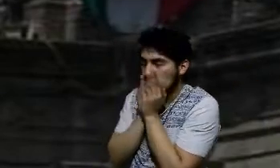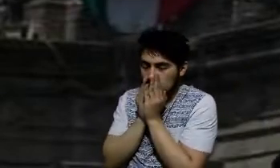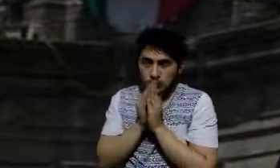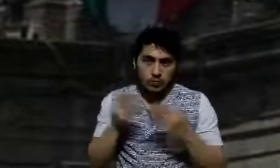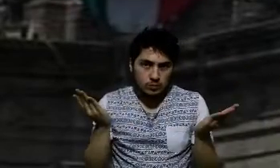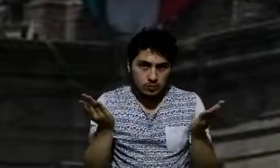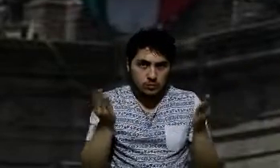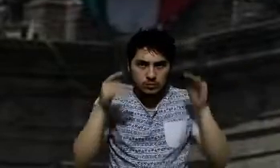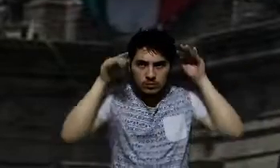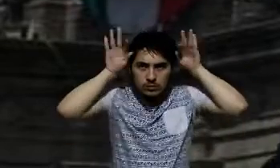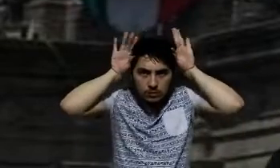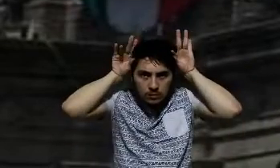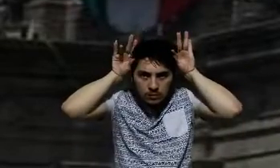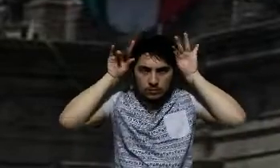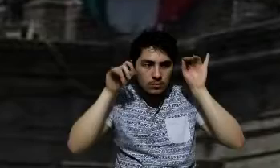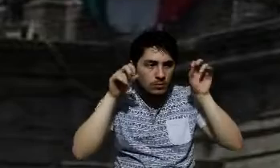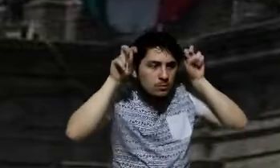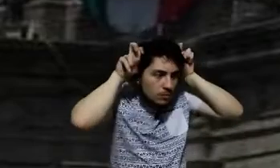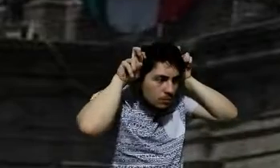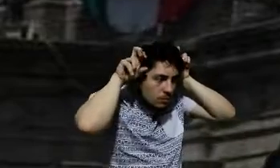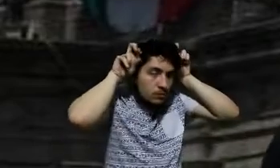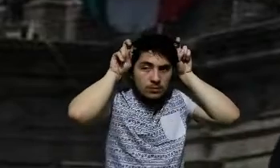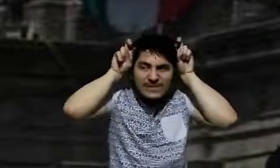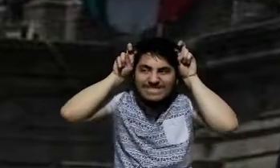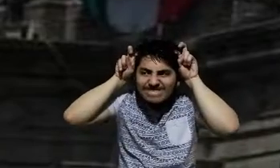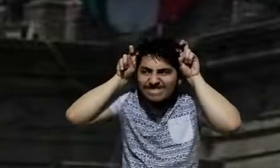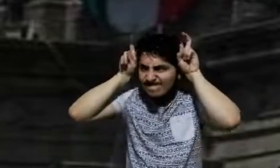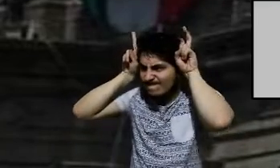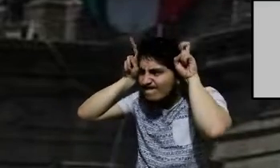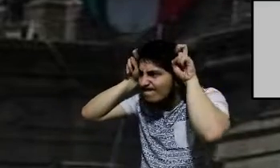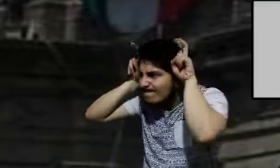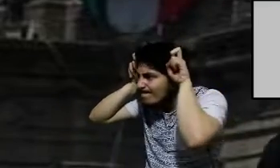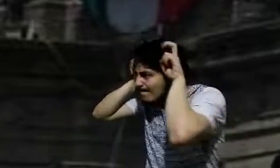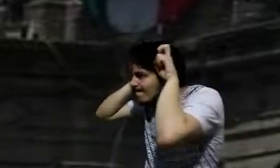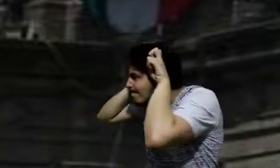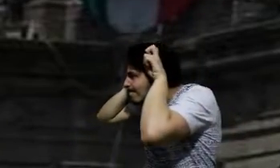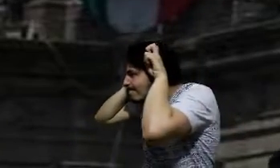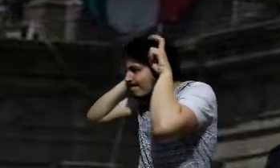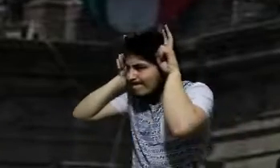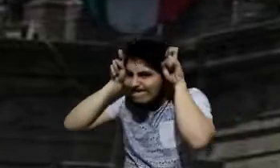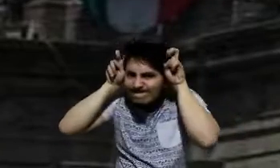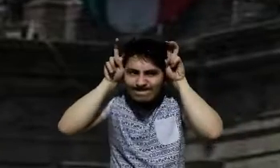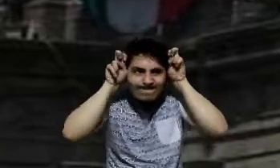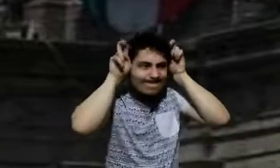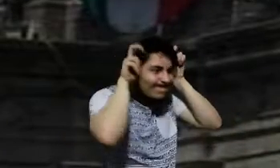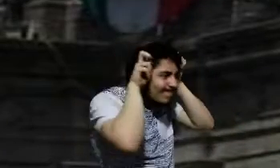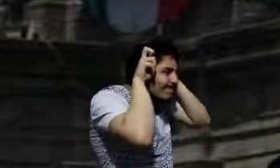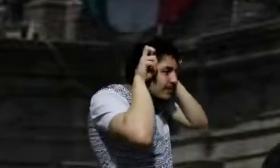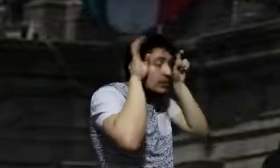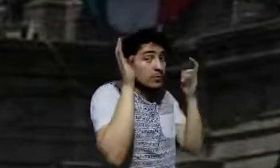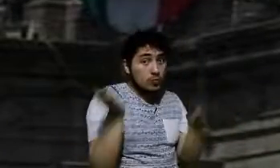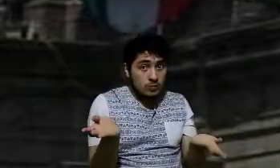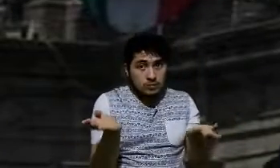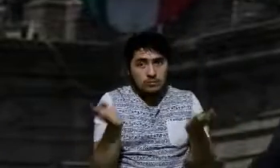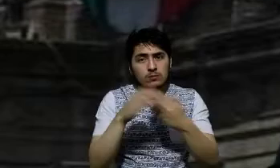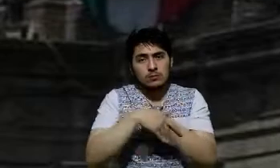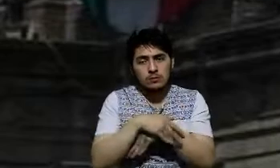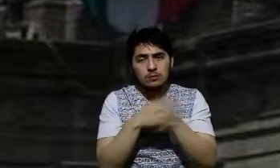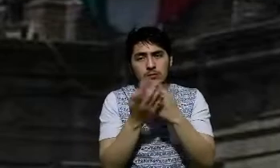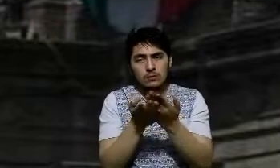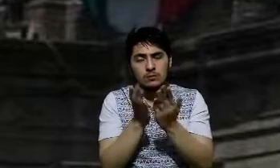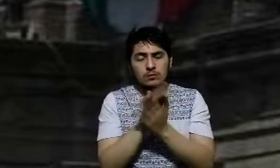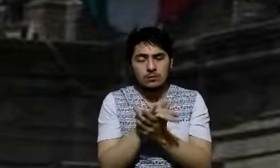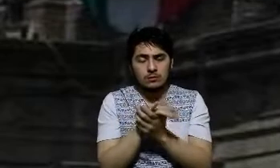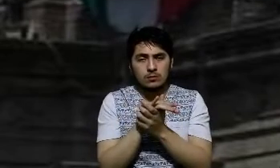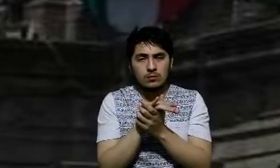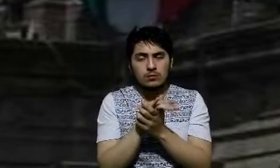nosotros, excepto los gays, exactamente, excepto los gays y toda esa comunidad liberal, no, para ellos no es nuevo día, ellos van a estar trabajando en la